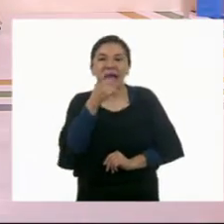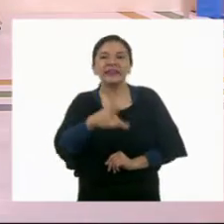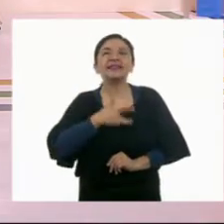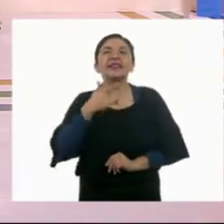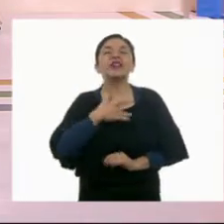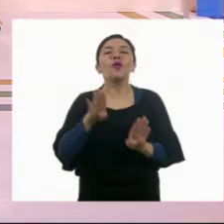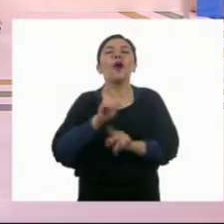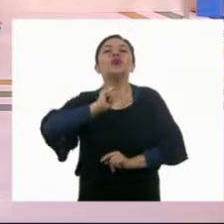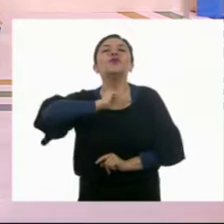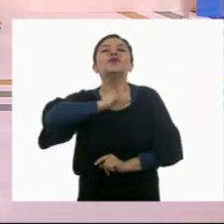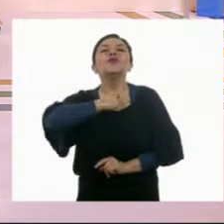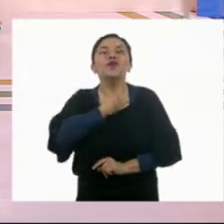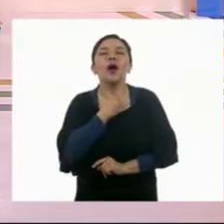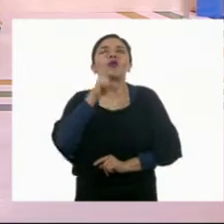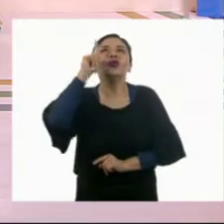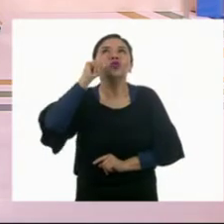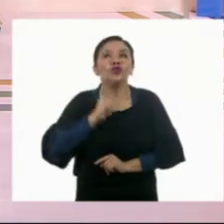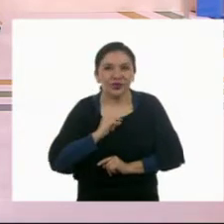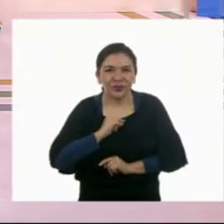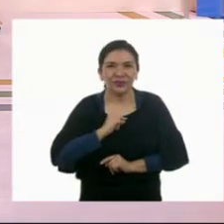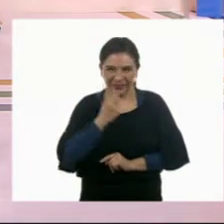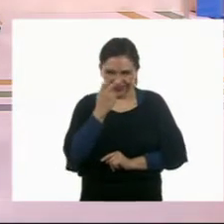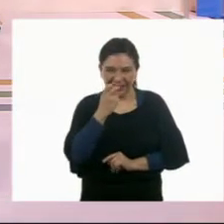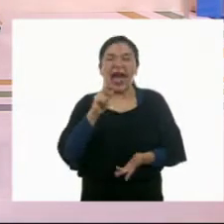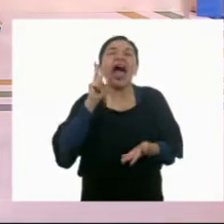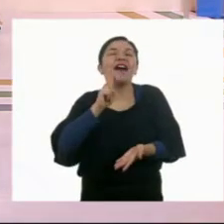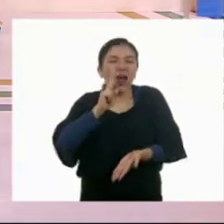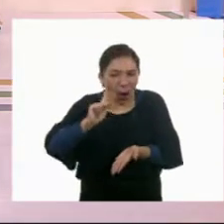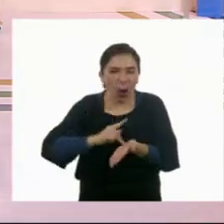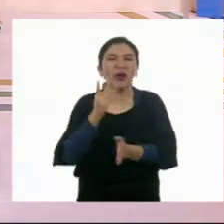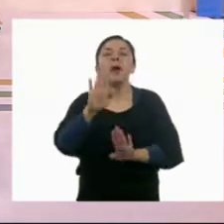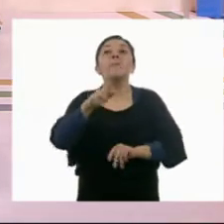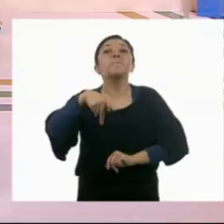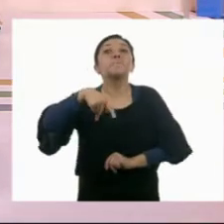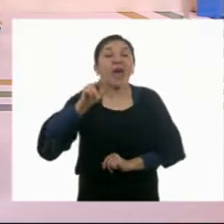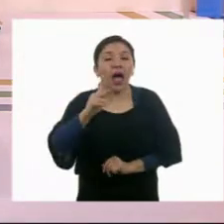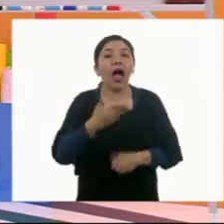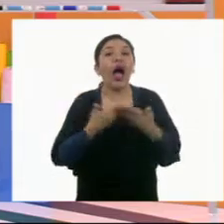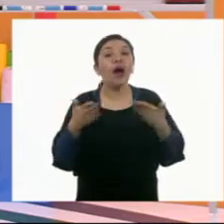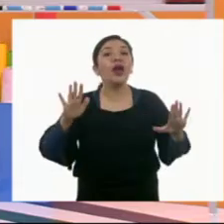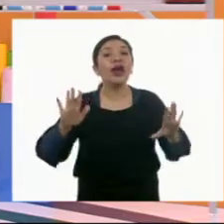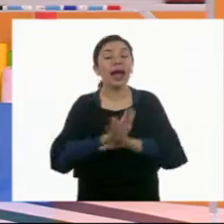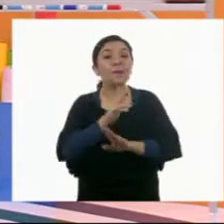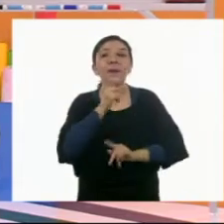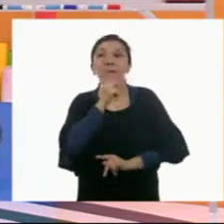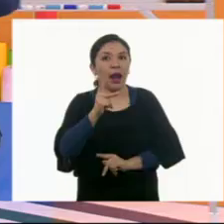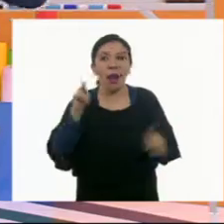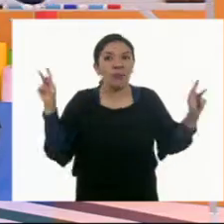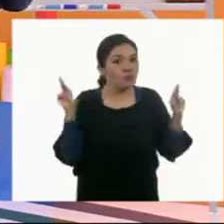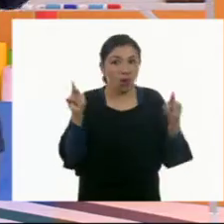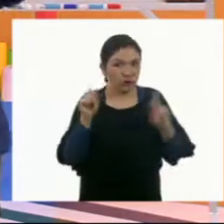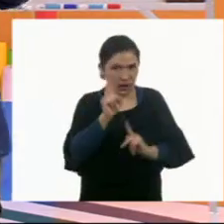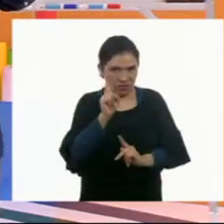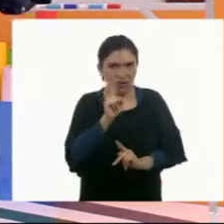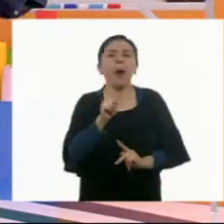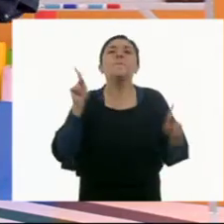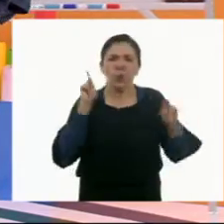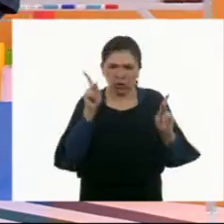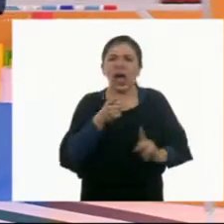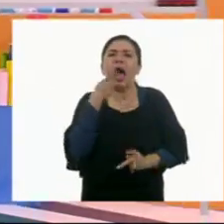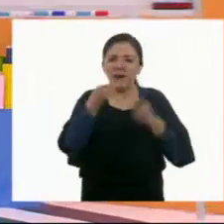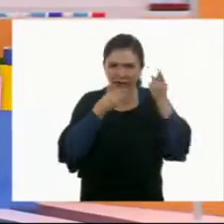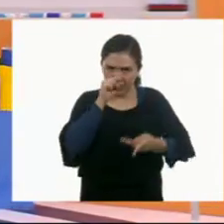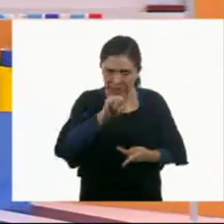poquito a coordinar esta parte. A ver, una vez más. Sí, pero ¿qué te parece si ahora cambiamos la palabra? Sí, vamos a decir